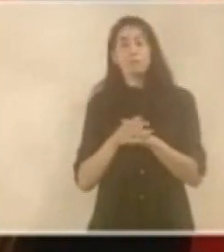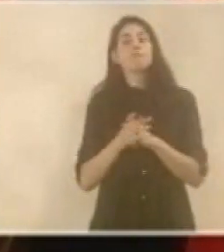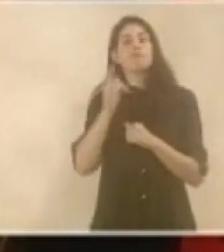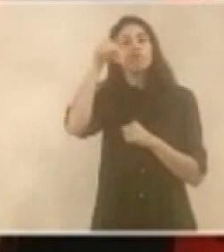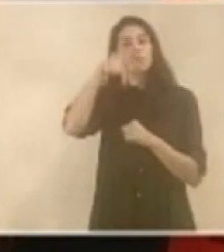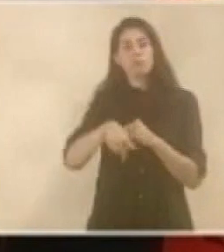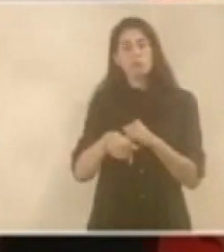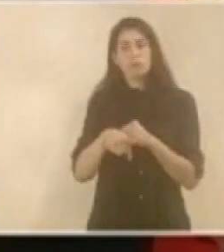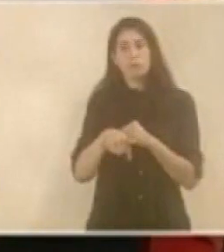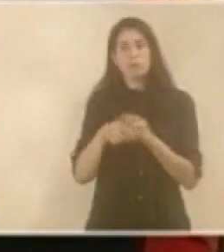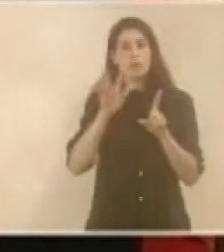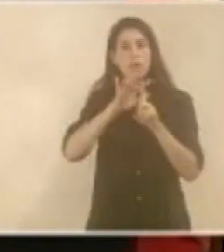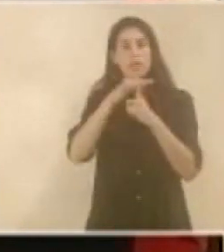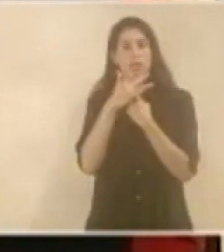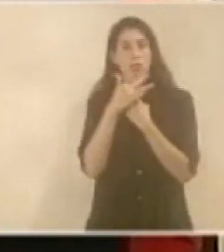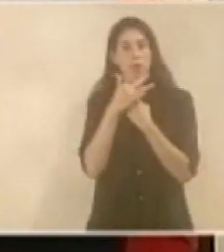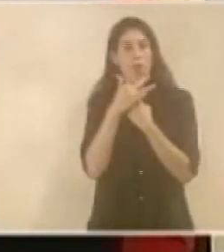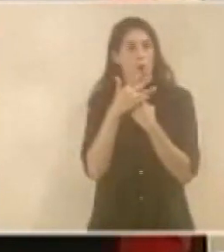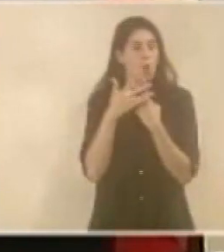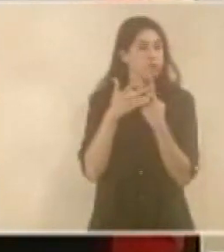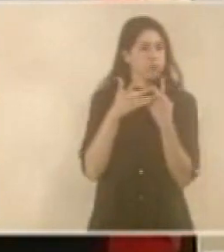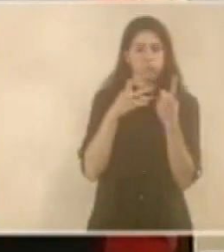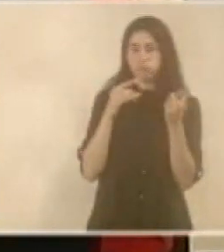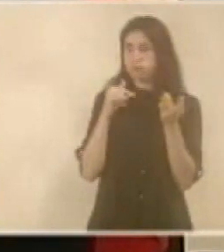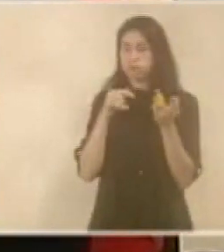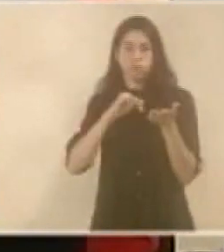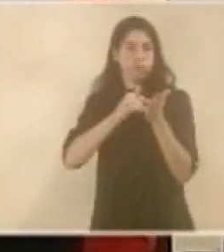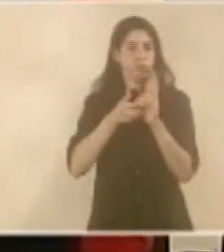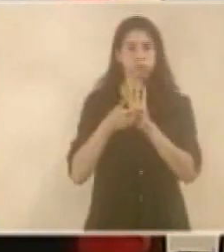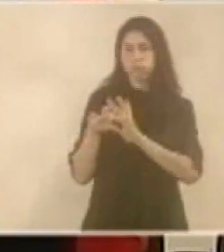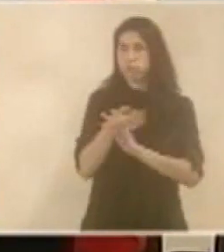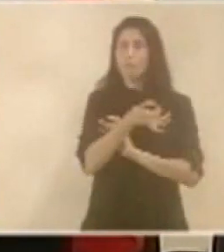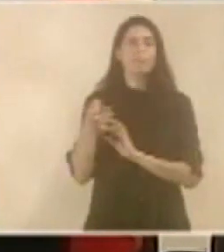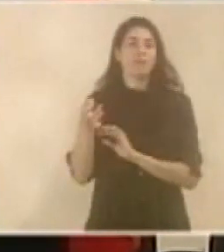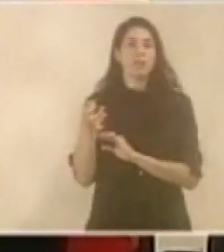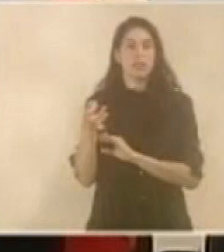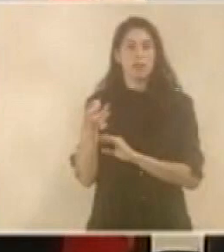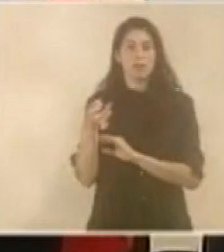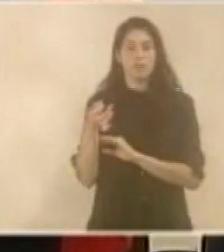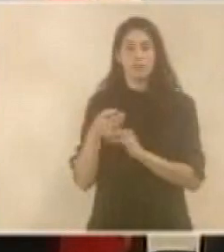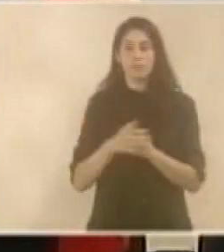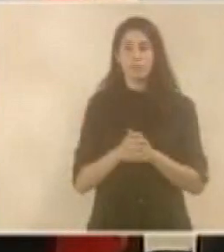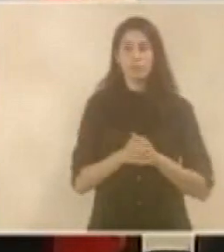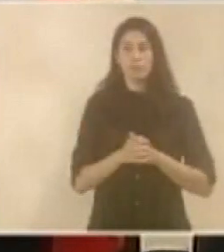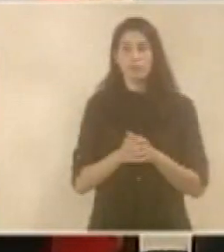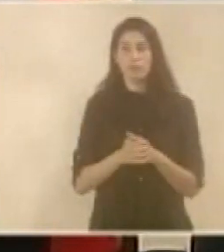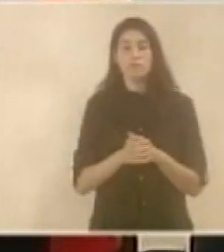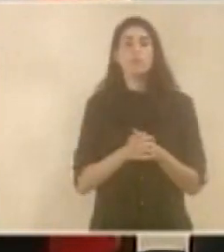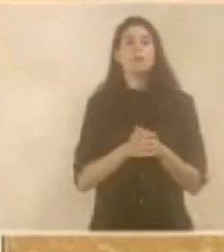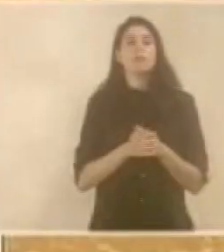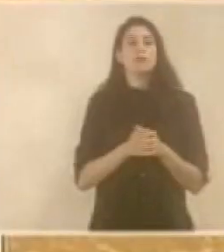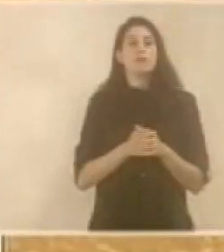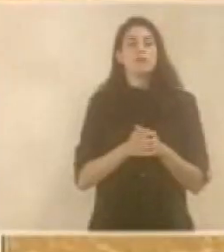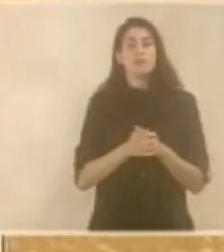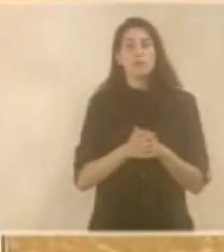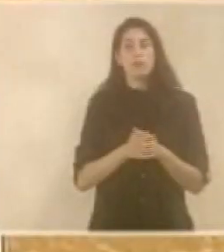día, pero estando totalmente de acuerdo en el fondo, que es lo verdaderamente importante. Crítico en las formas en cuanto a